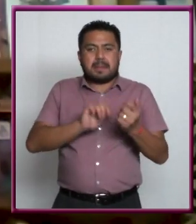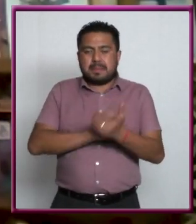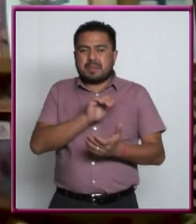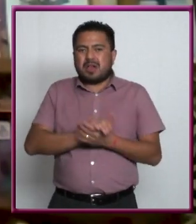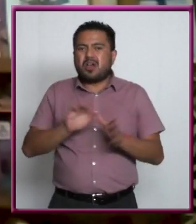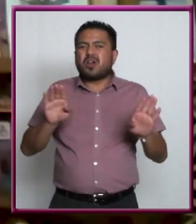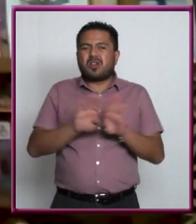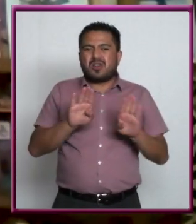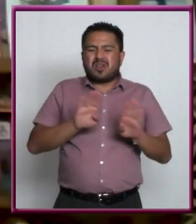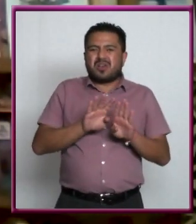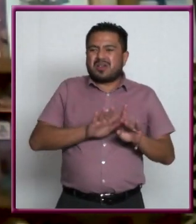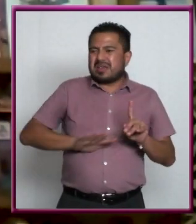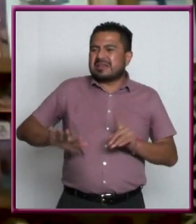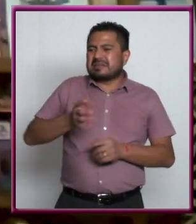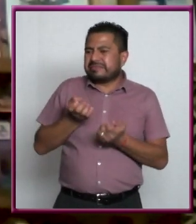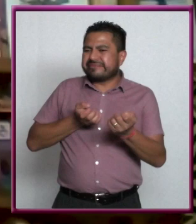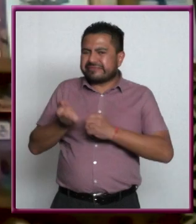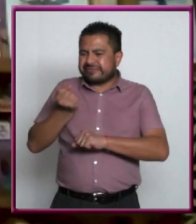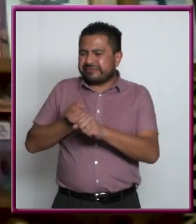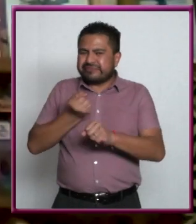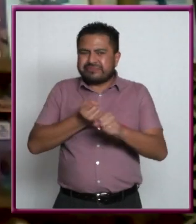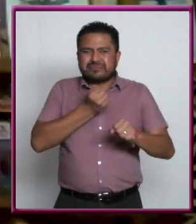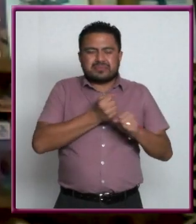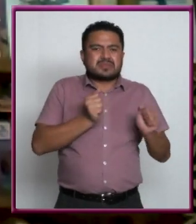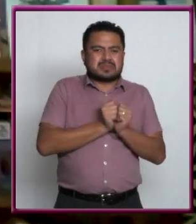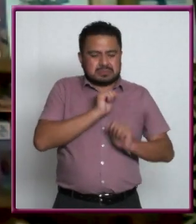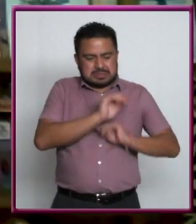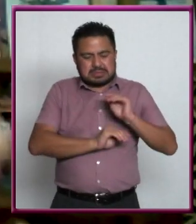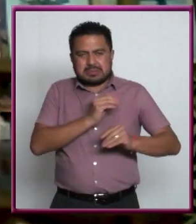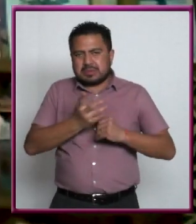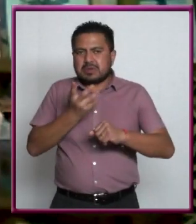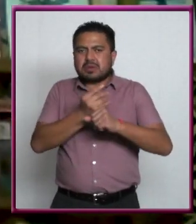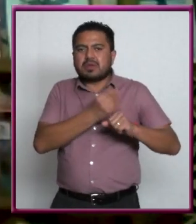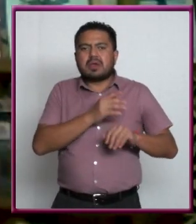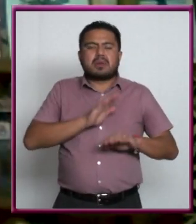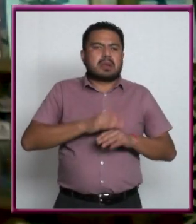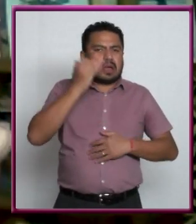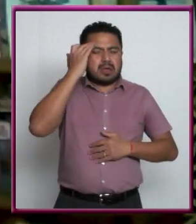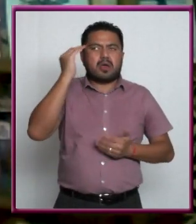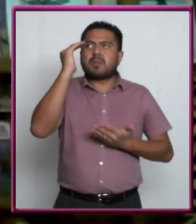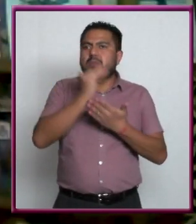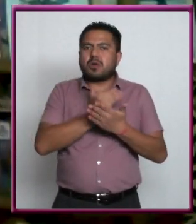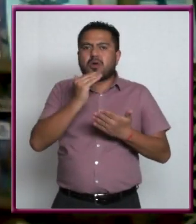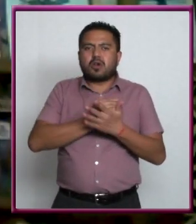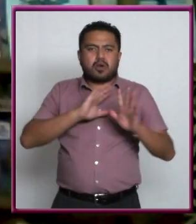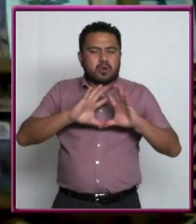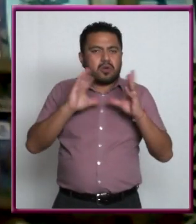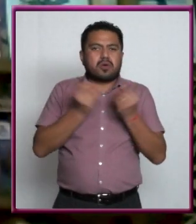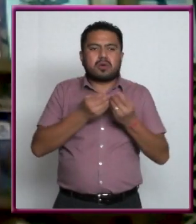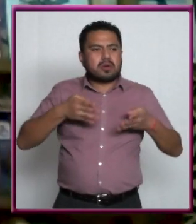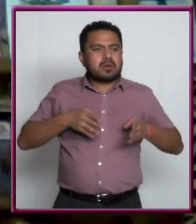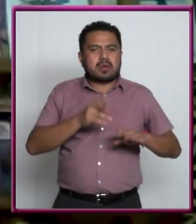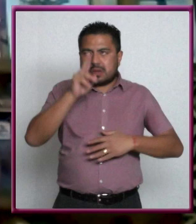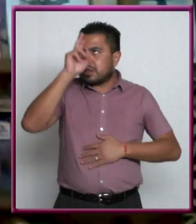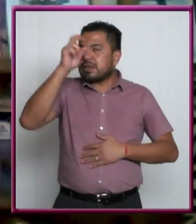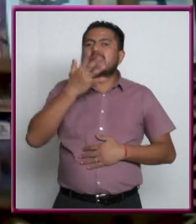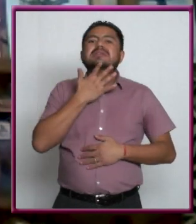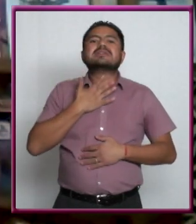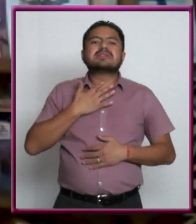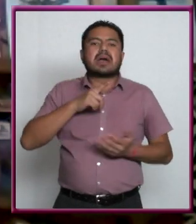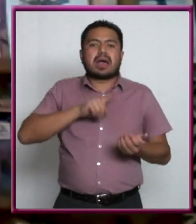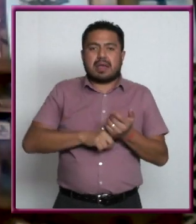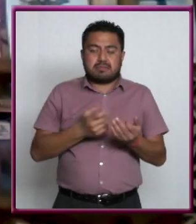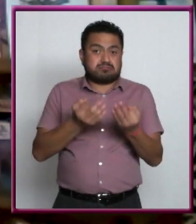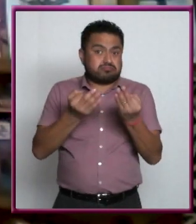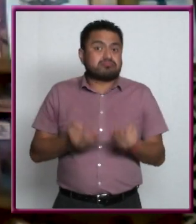una pareja, como se van a ir entrenando o condicionando, pues van a durar muy poco en todo este camino del deseo